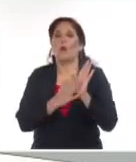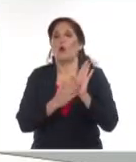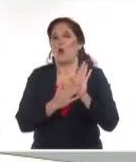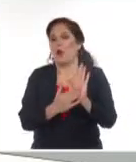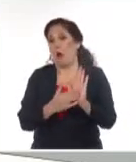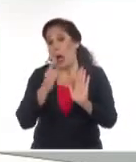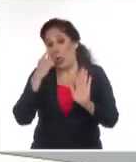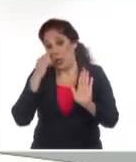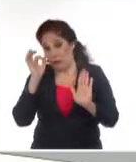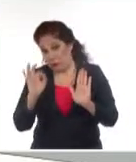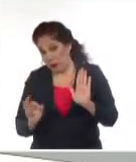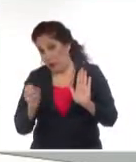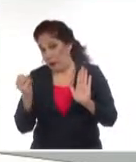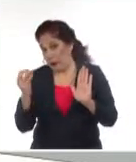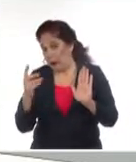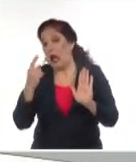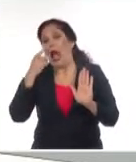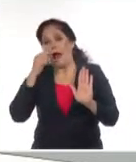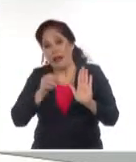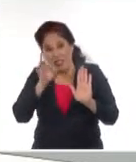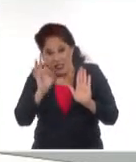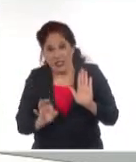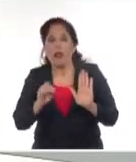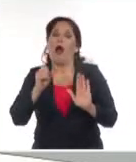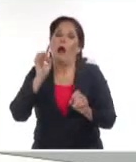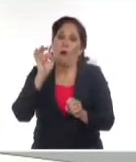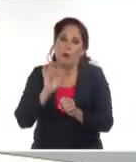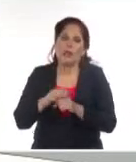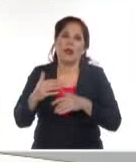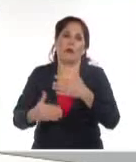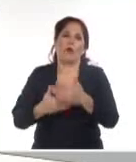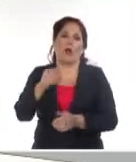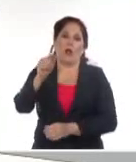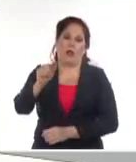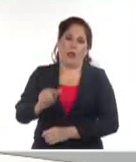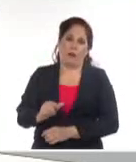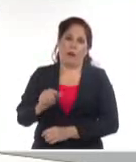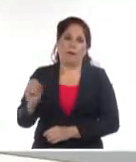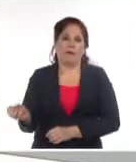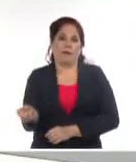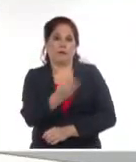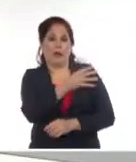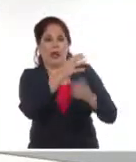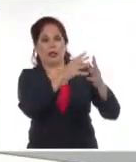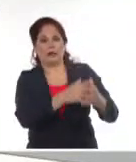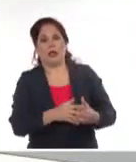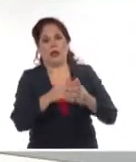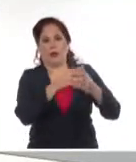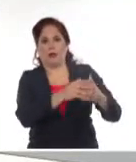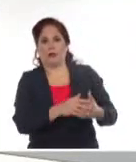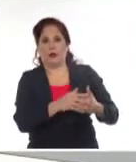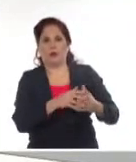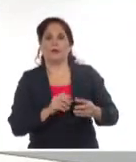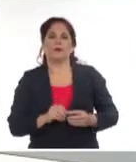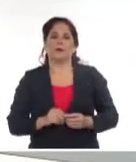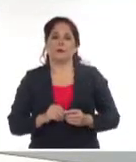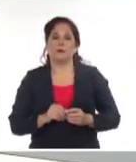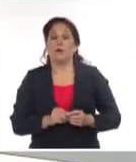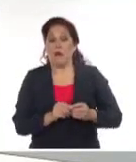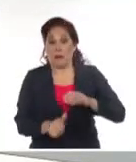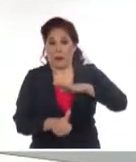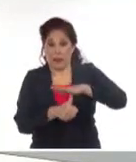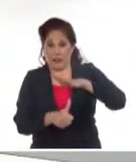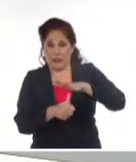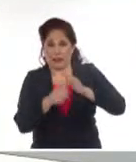evidencias. Entonces sí podría ser un gran problema para la persona que lo extraditó a Estados Unidos. Hablo de Álvaro Uribe, el presidente con